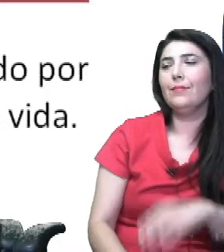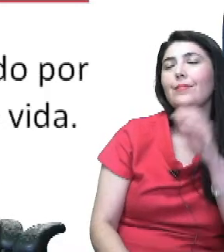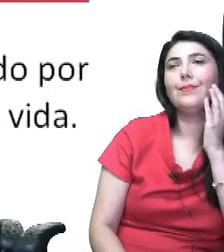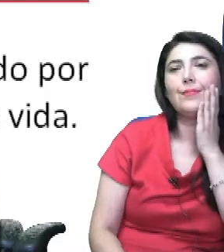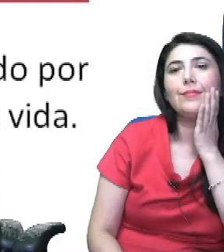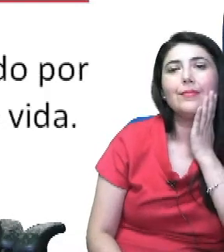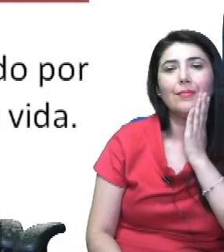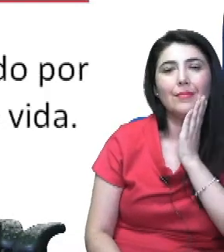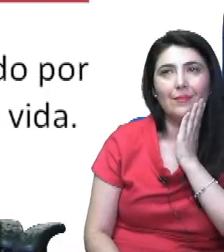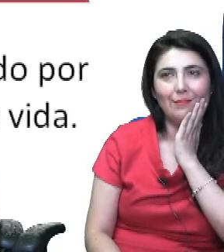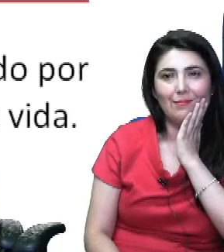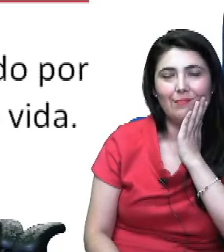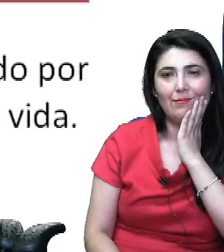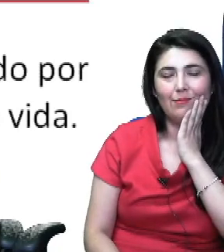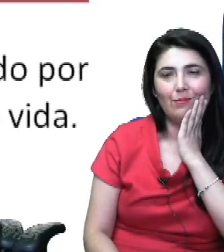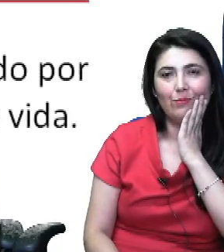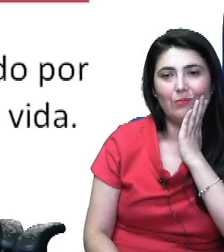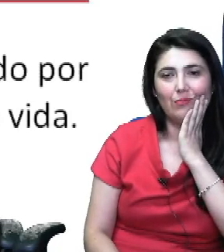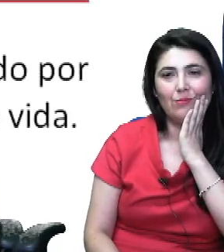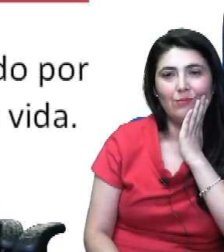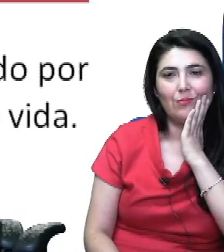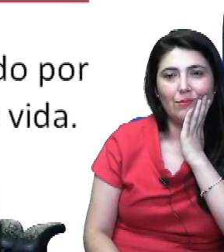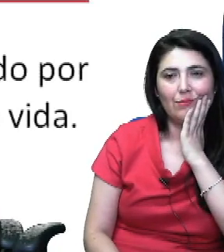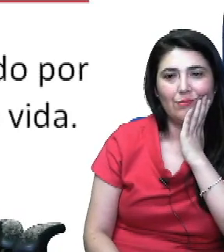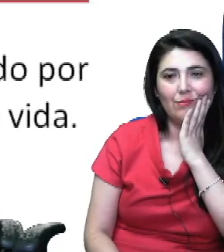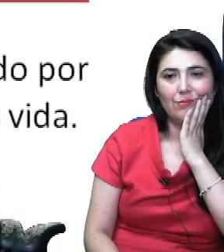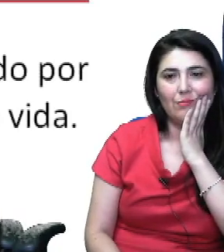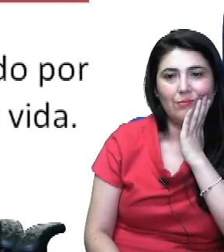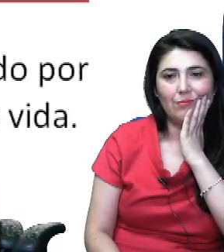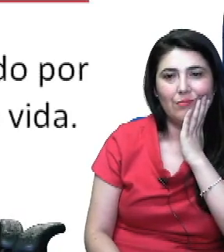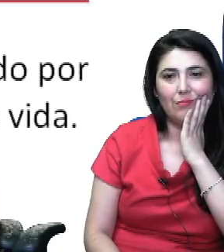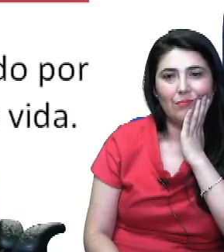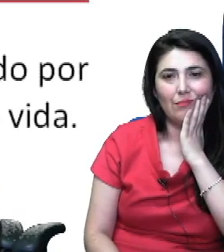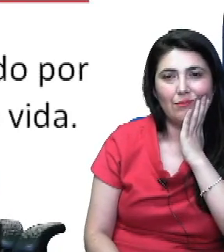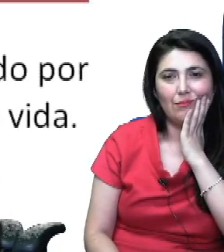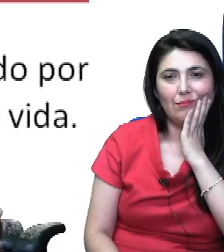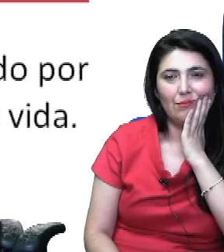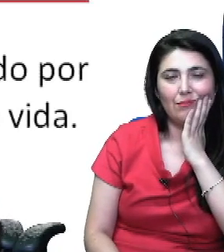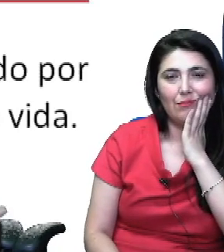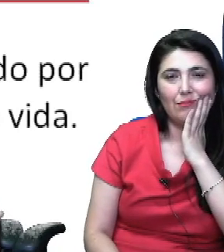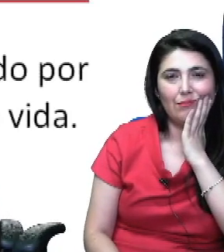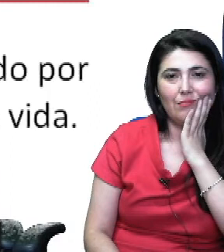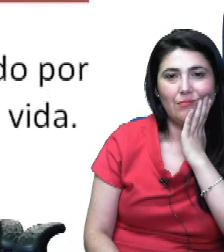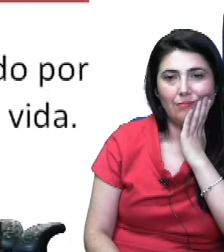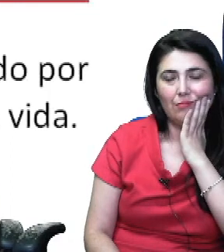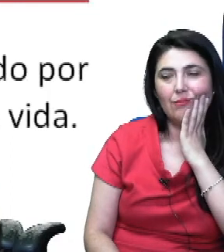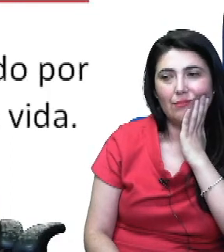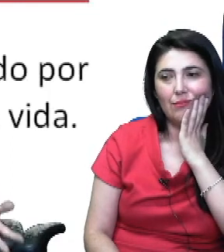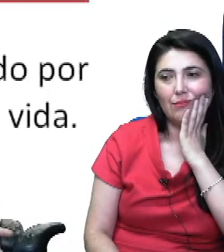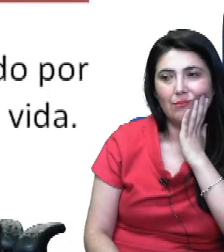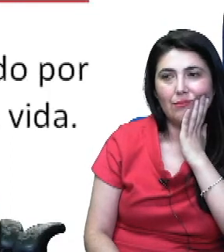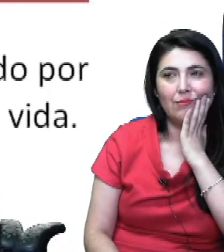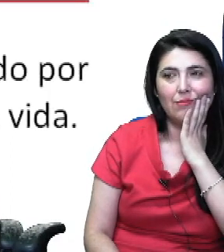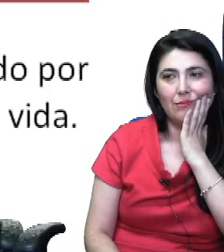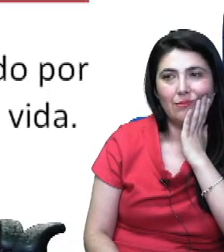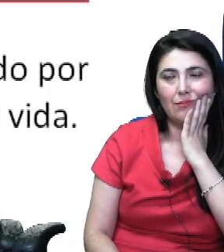que han vivido un evento crítico y logran entonces rápidamente volver a su